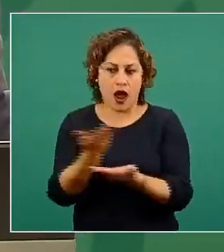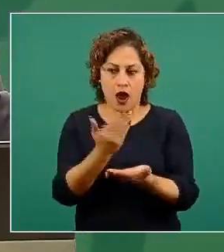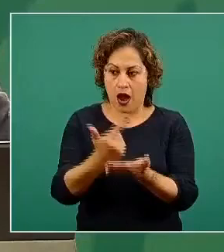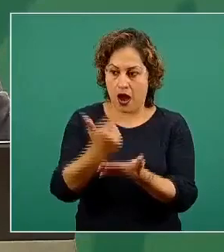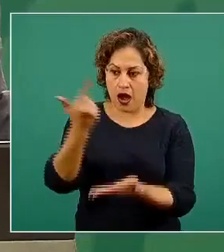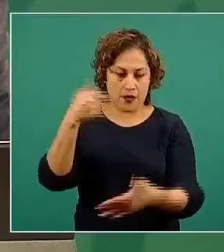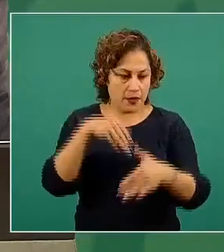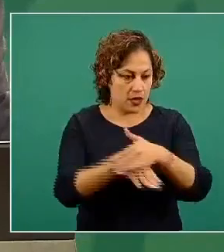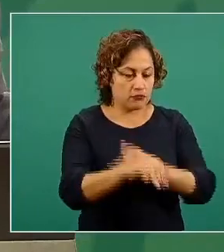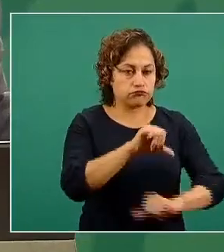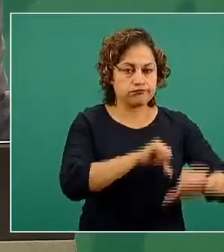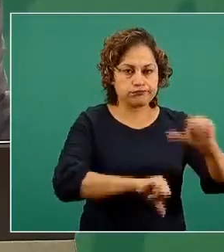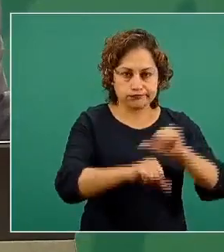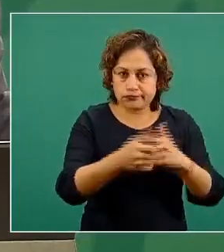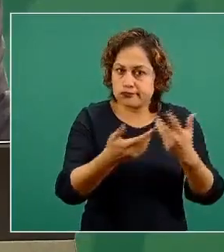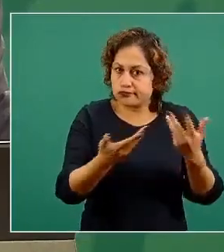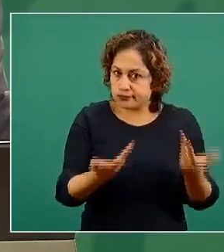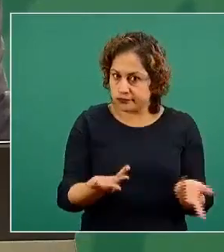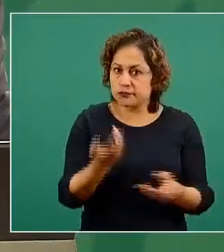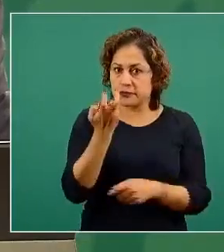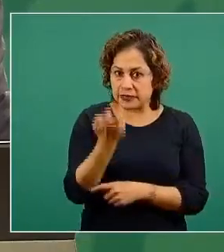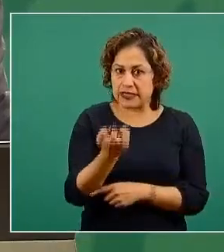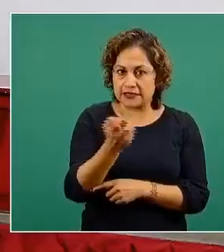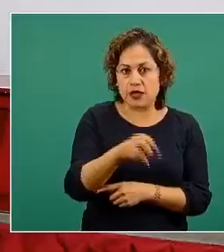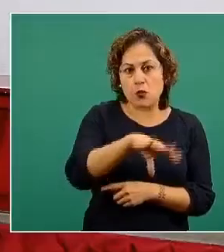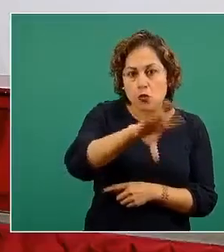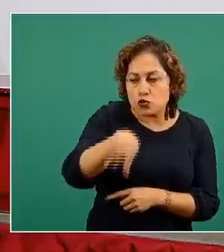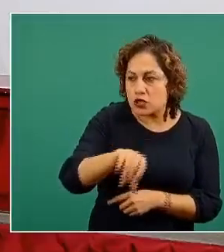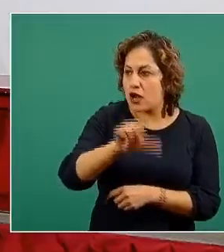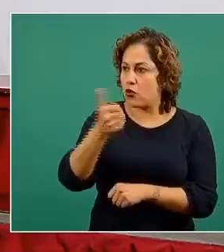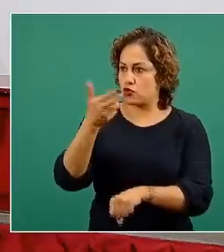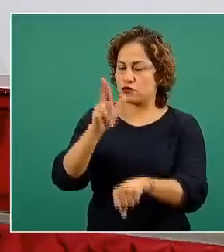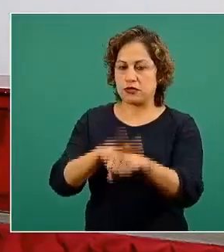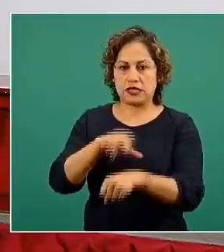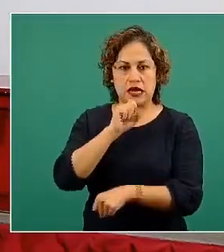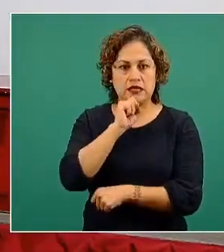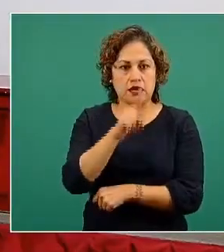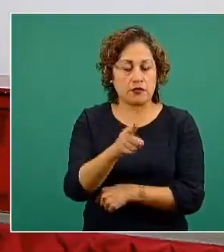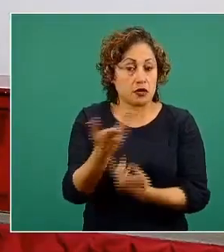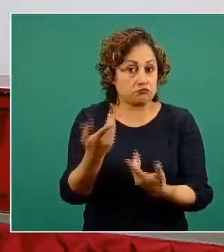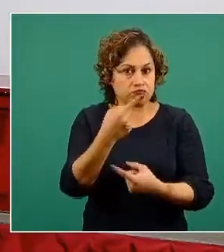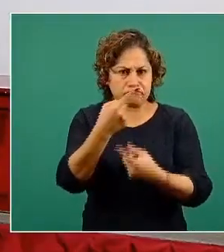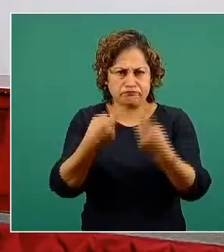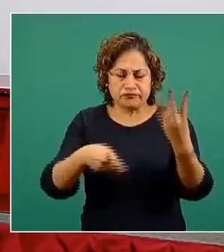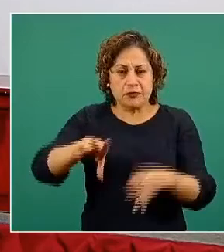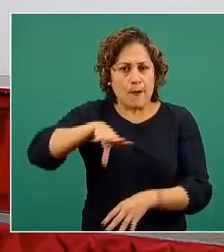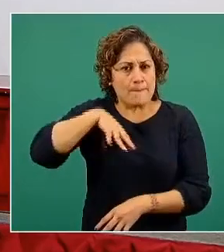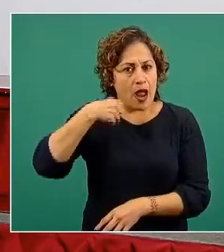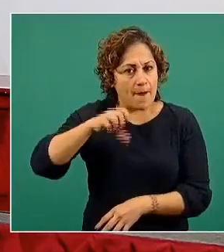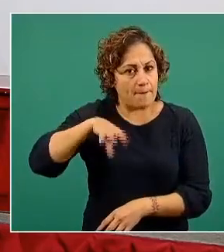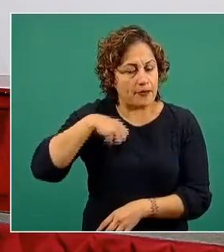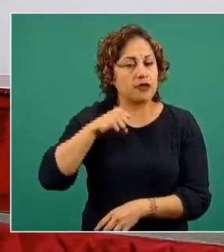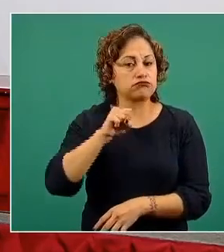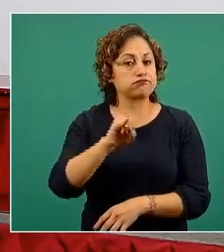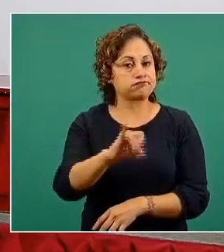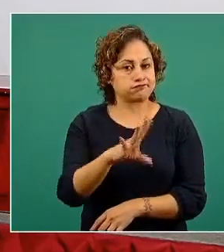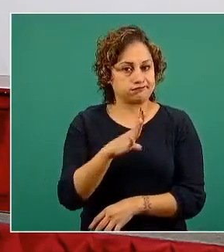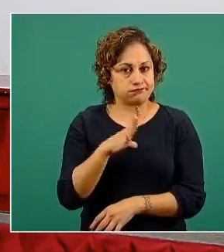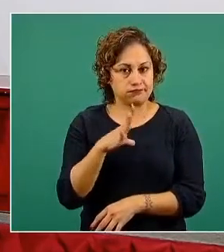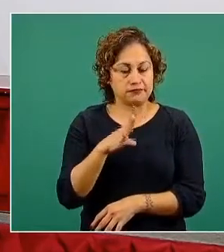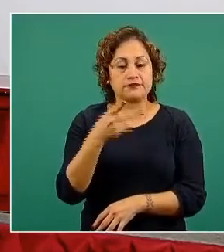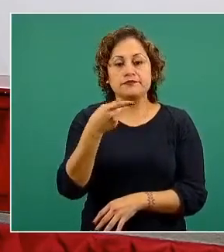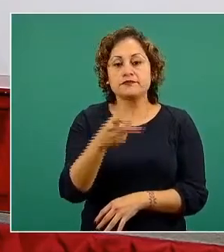alguna otra unidad hospitalaria. Pero también el mensaje importante en esta pregunta es también